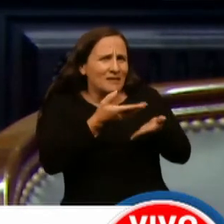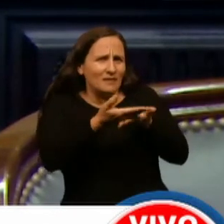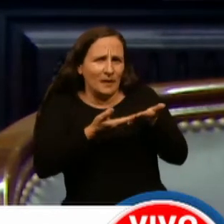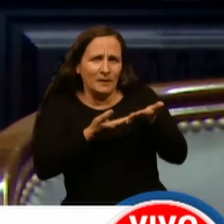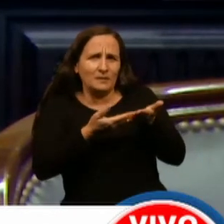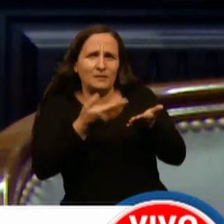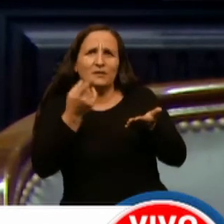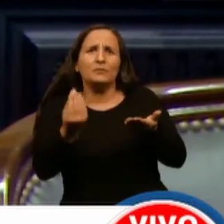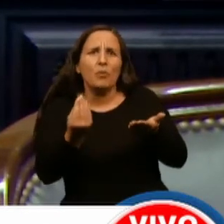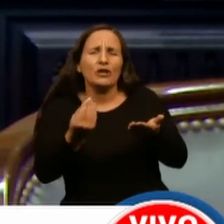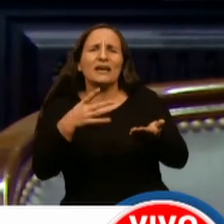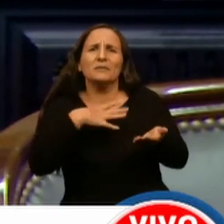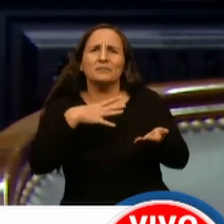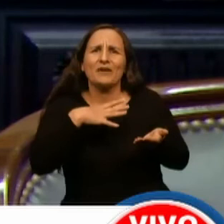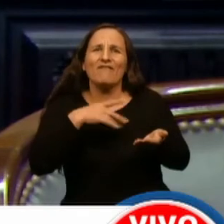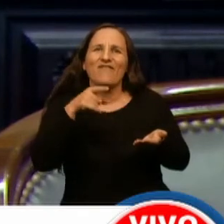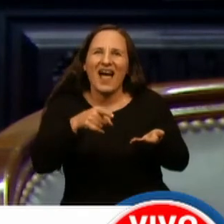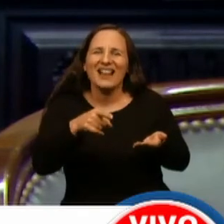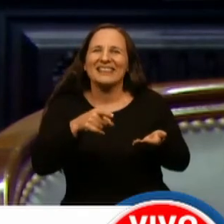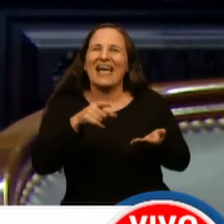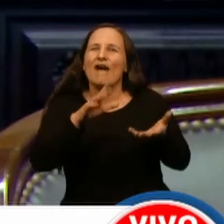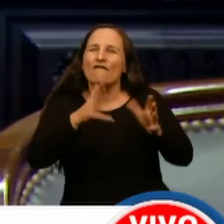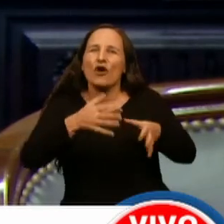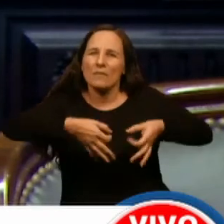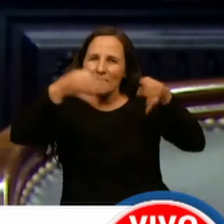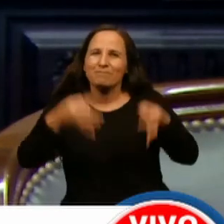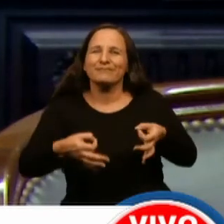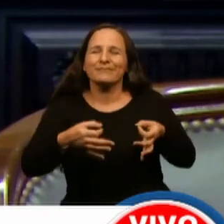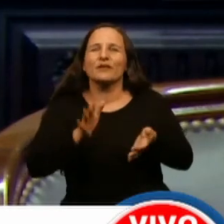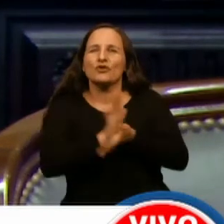puede garantizar esta forma de ampliación de